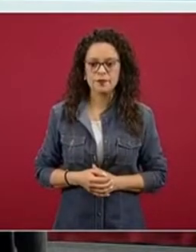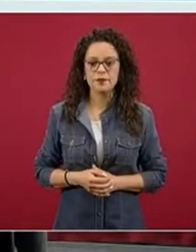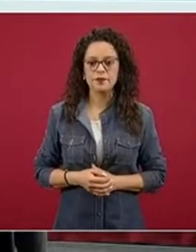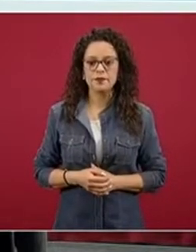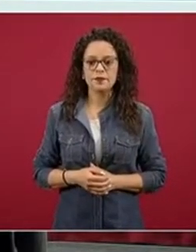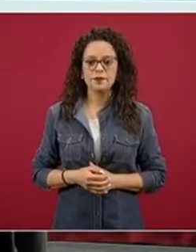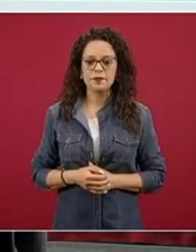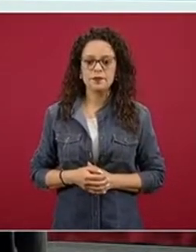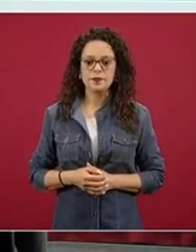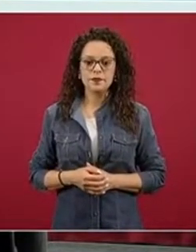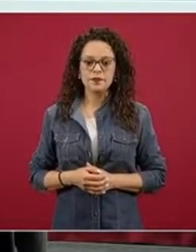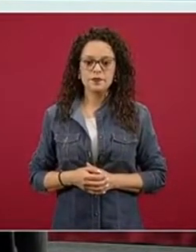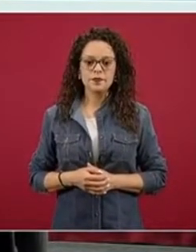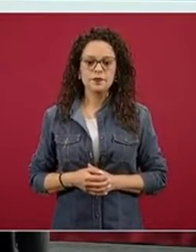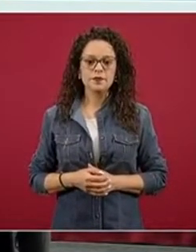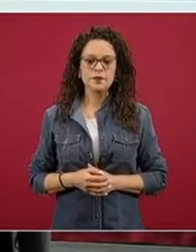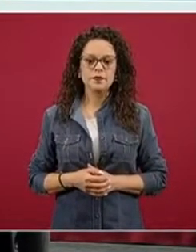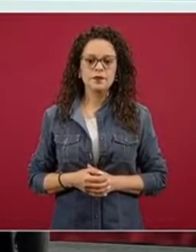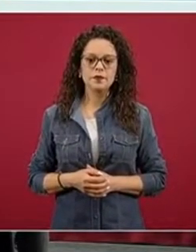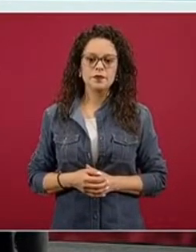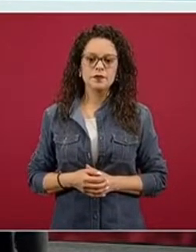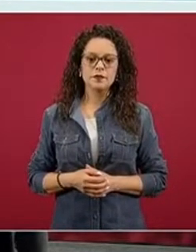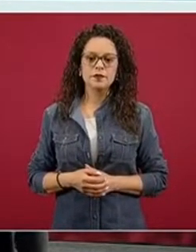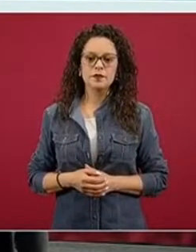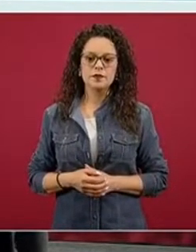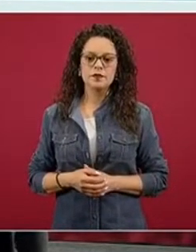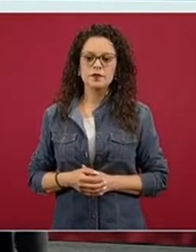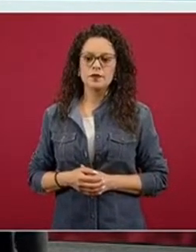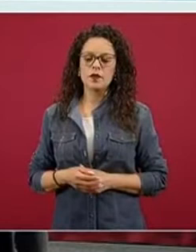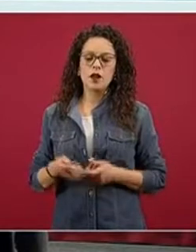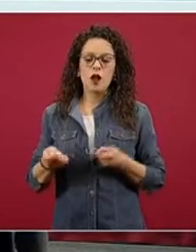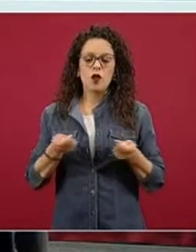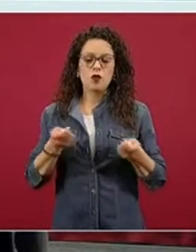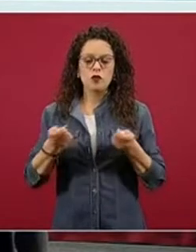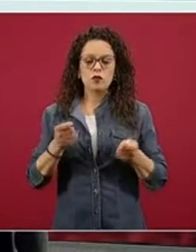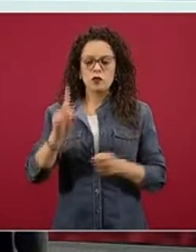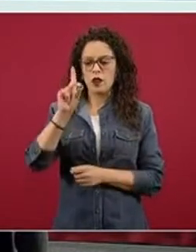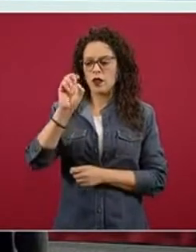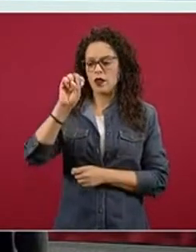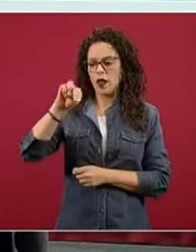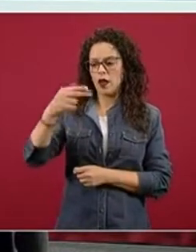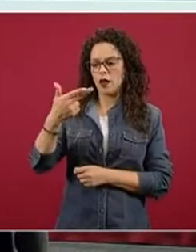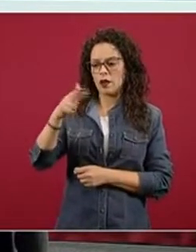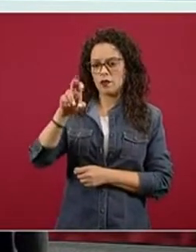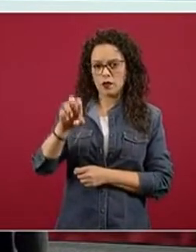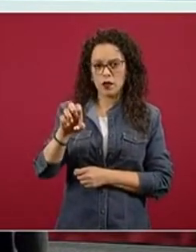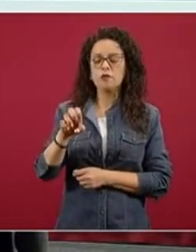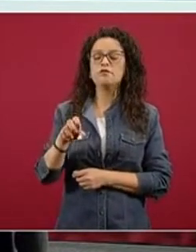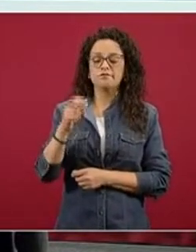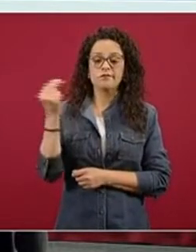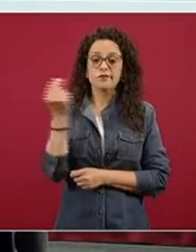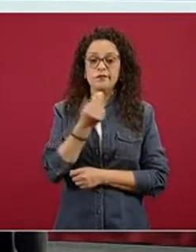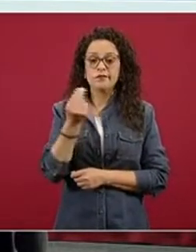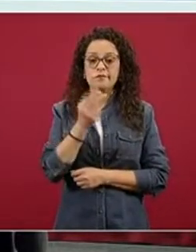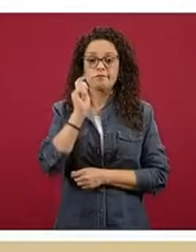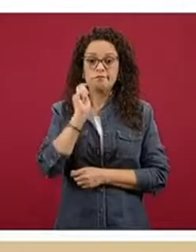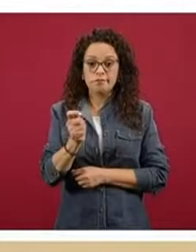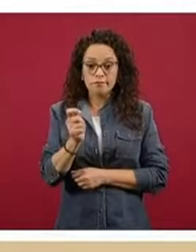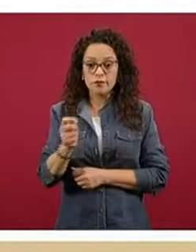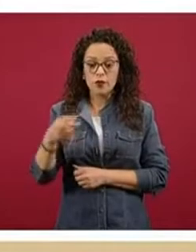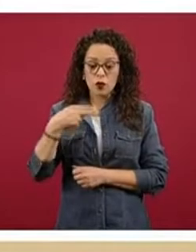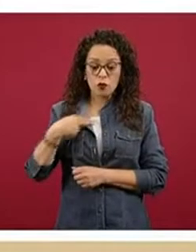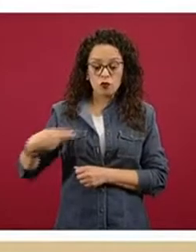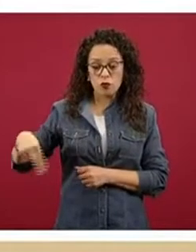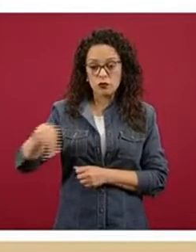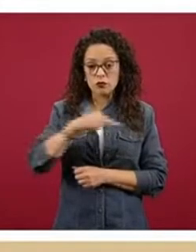Y pues hablando del medio ambiente, el control del dengue va a requerir que nosotros sobre todo trabajemos en